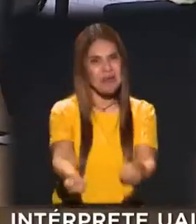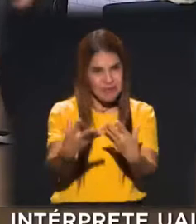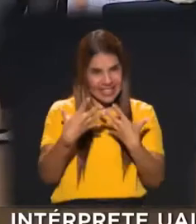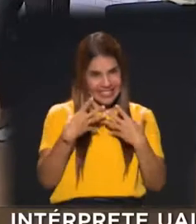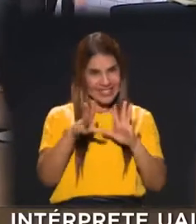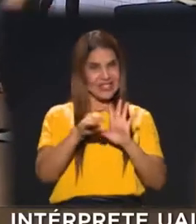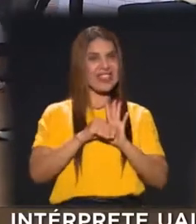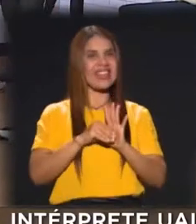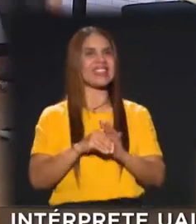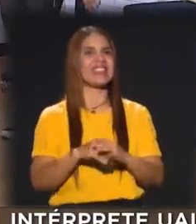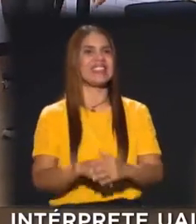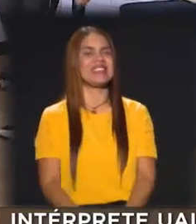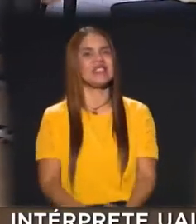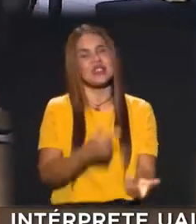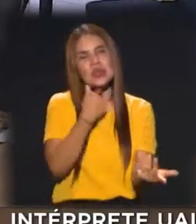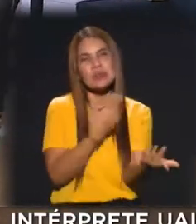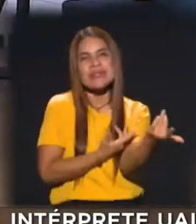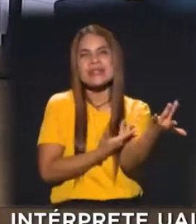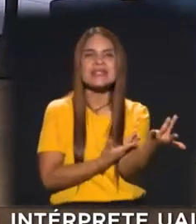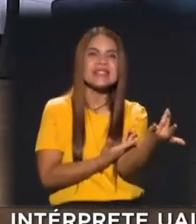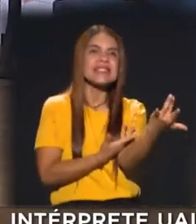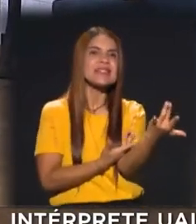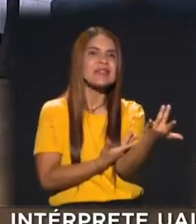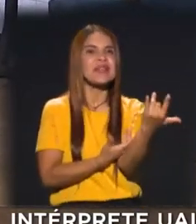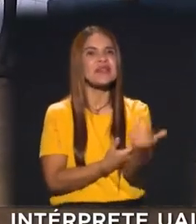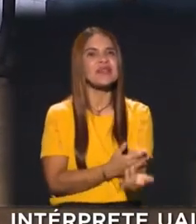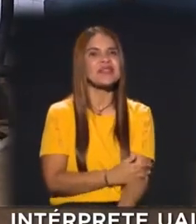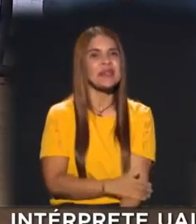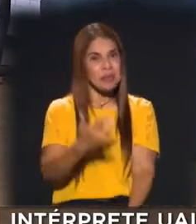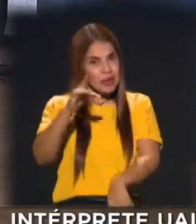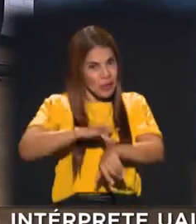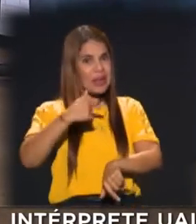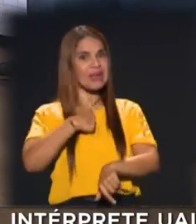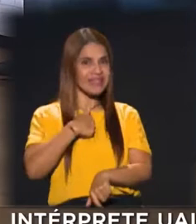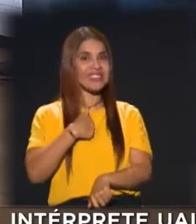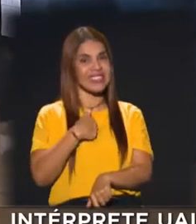Ay, pero qué bien. Ahora me la espero. A ver, a ver.